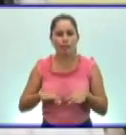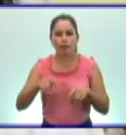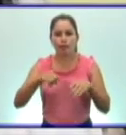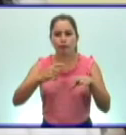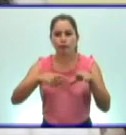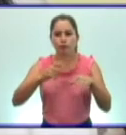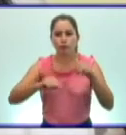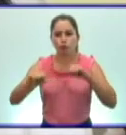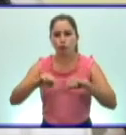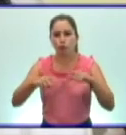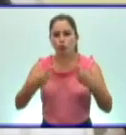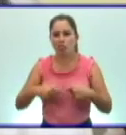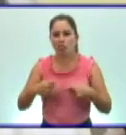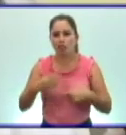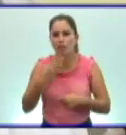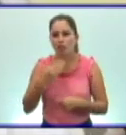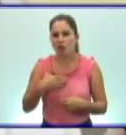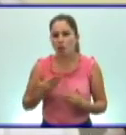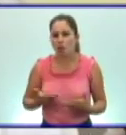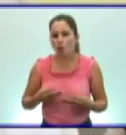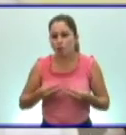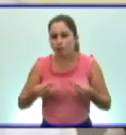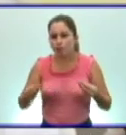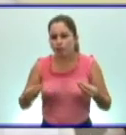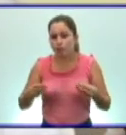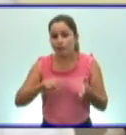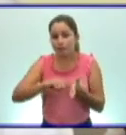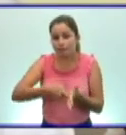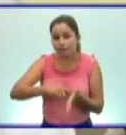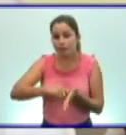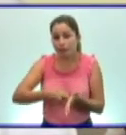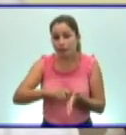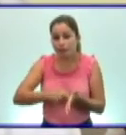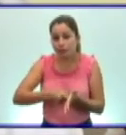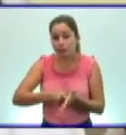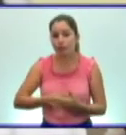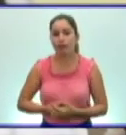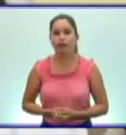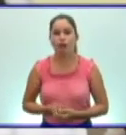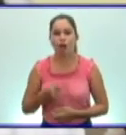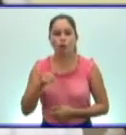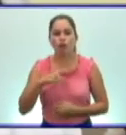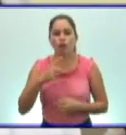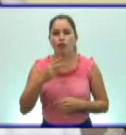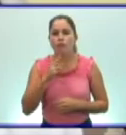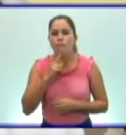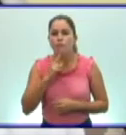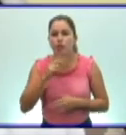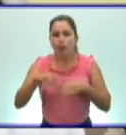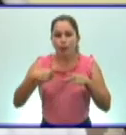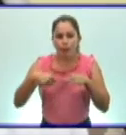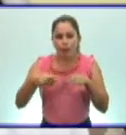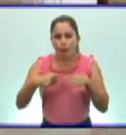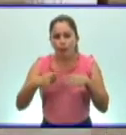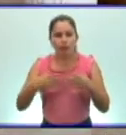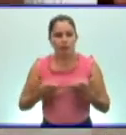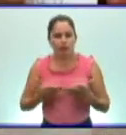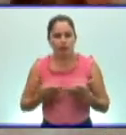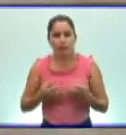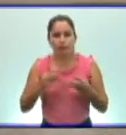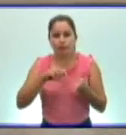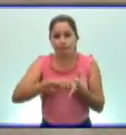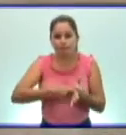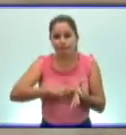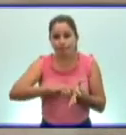previamente triturada, recordando que uno de los factores que favorece el proceso de disolución es la trituración del soluto.